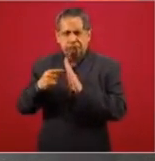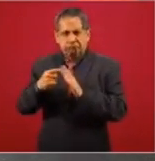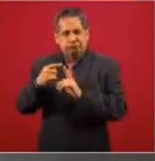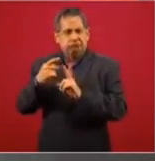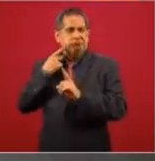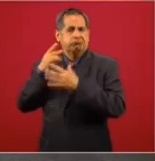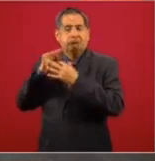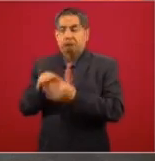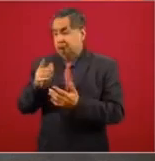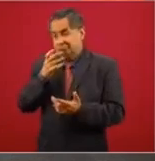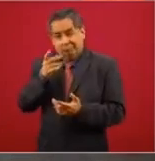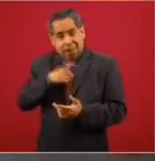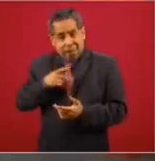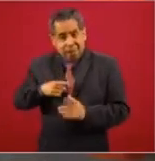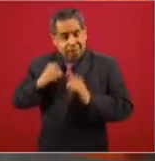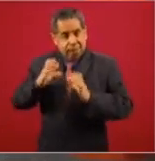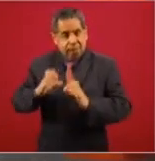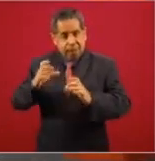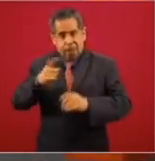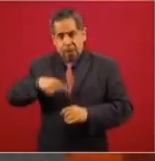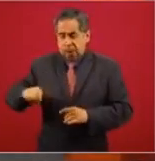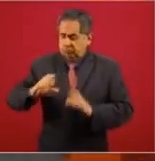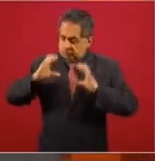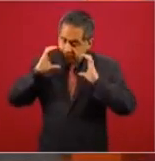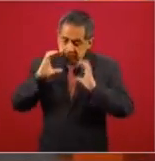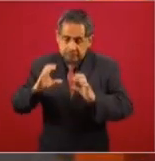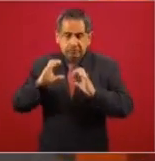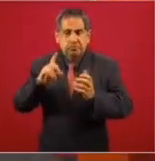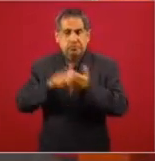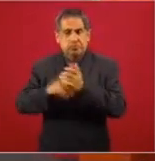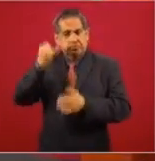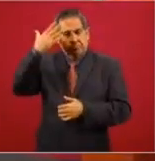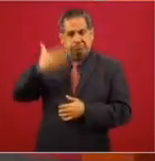políticamente teníamos que cuidar